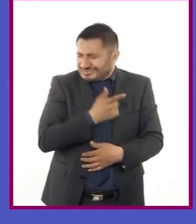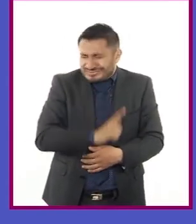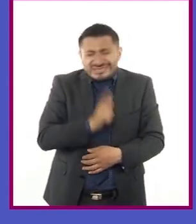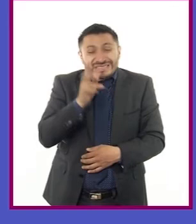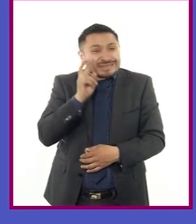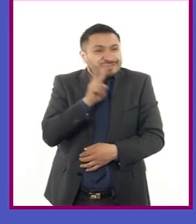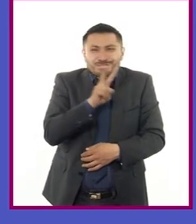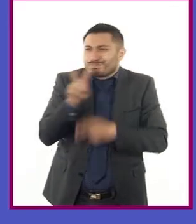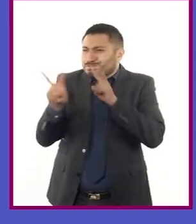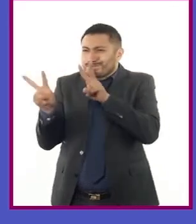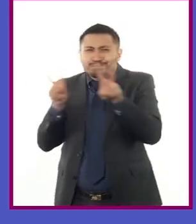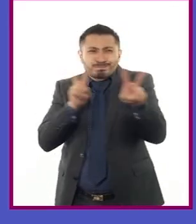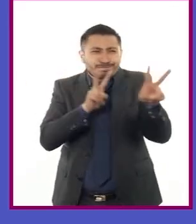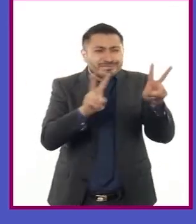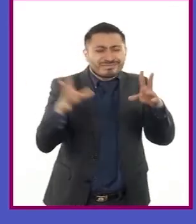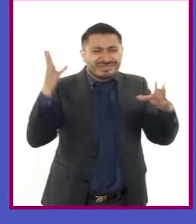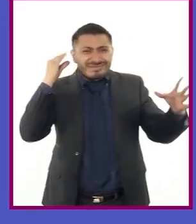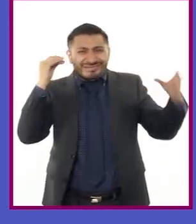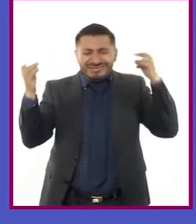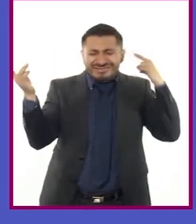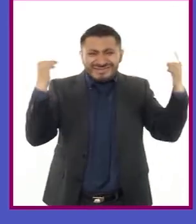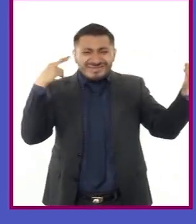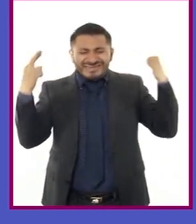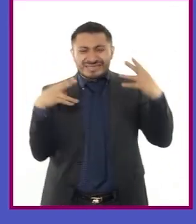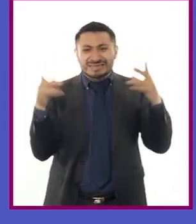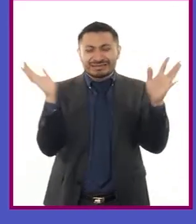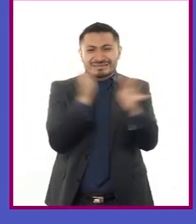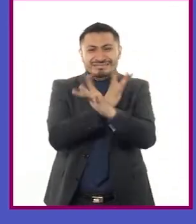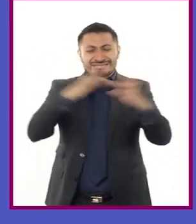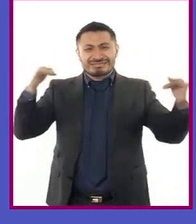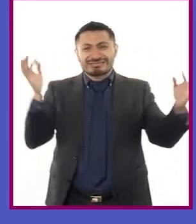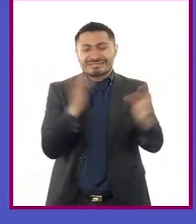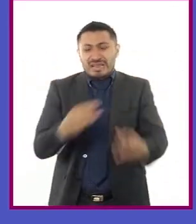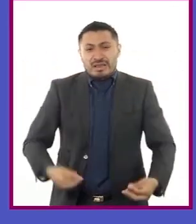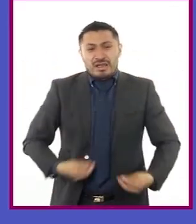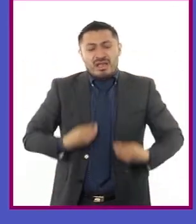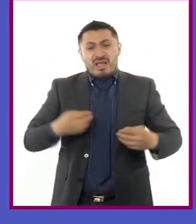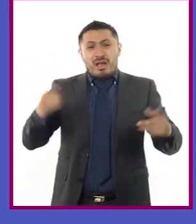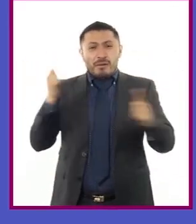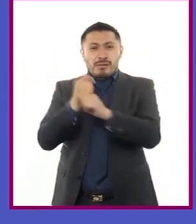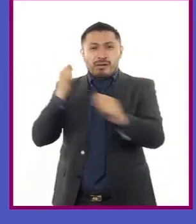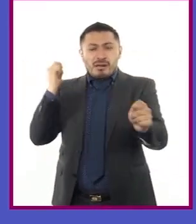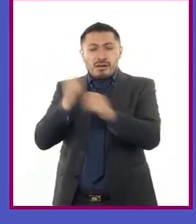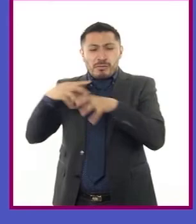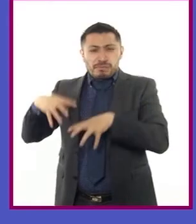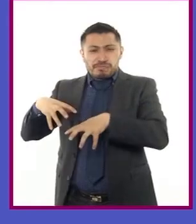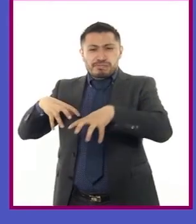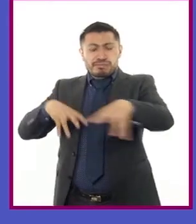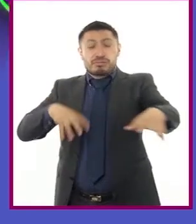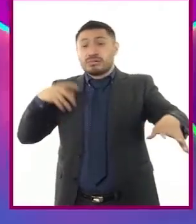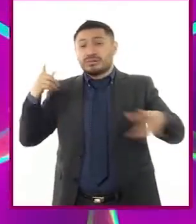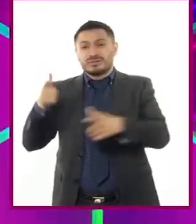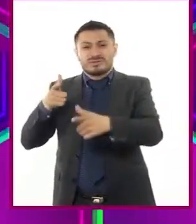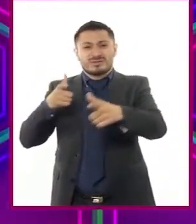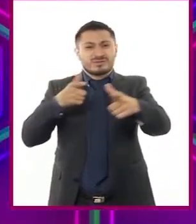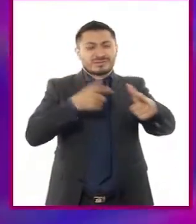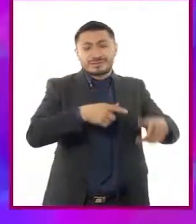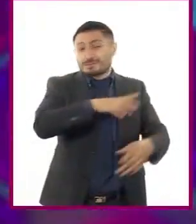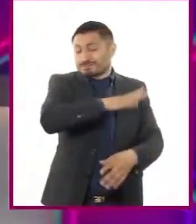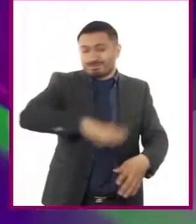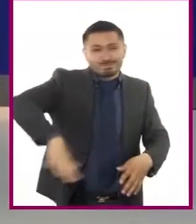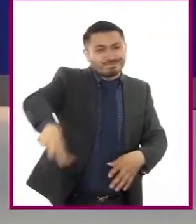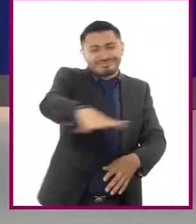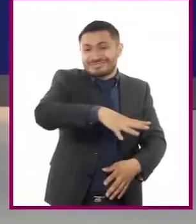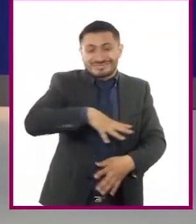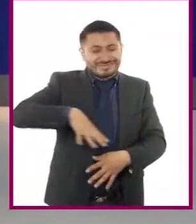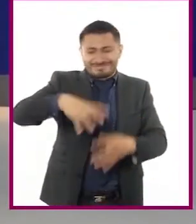Alrededor, las voces, el tránsito, la vida y el crimen está allí. Cada vez